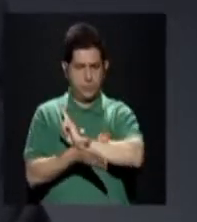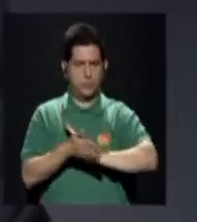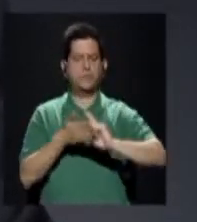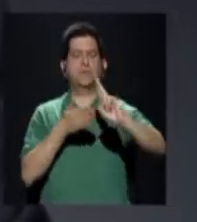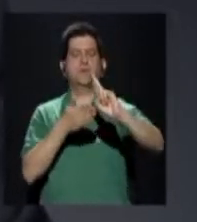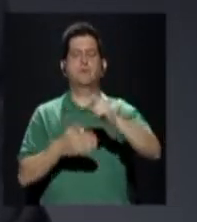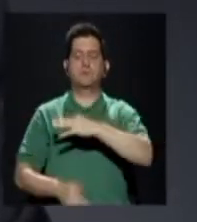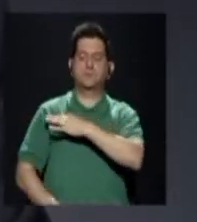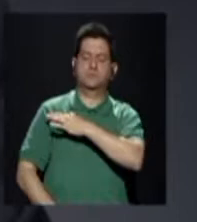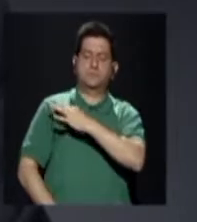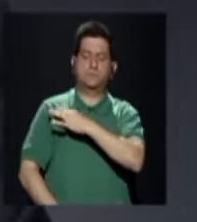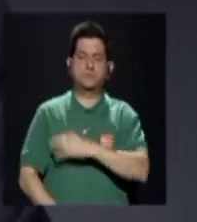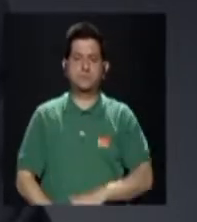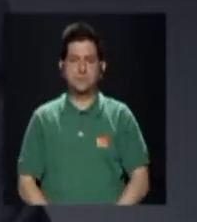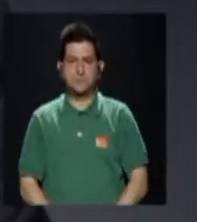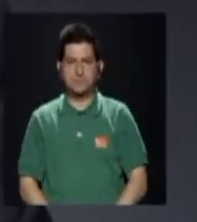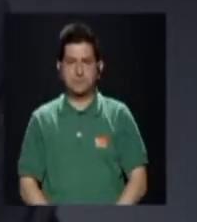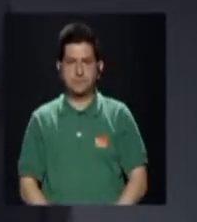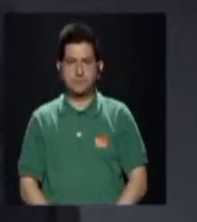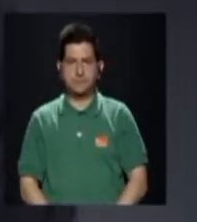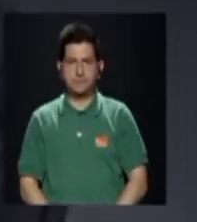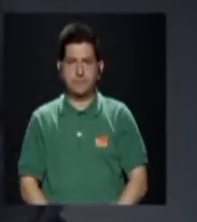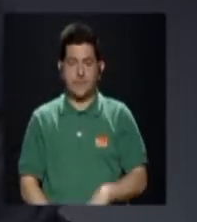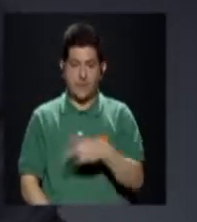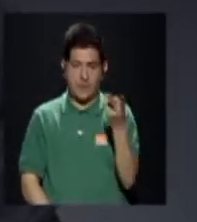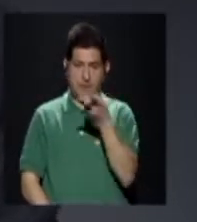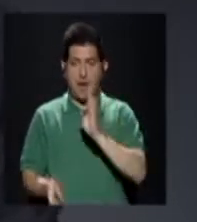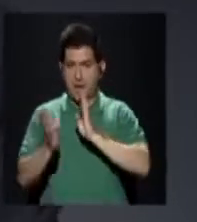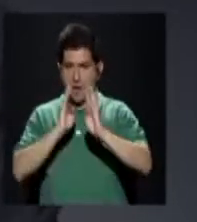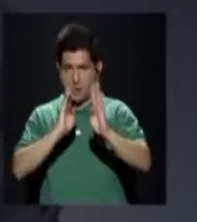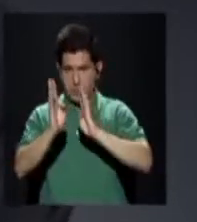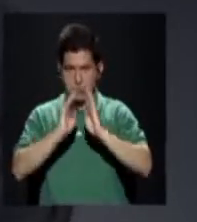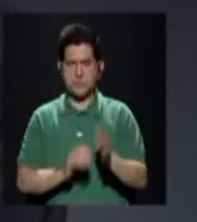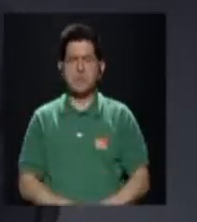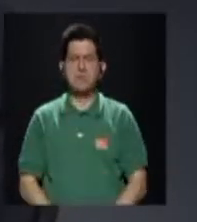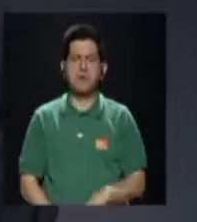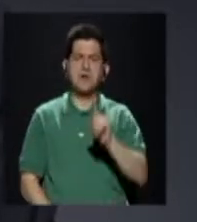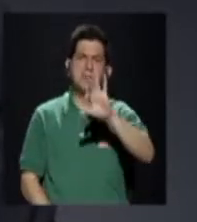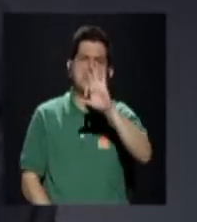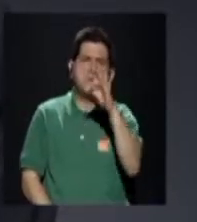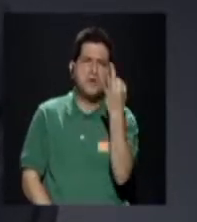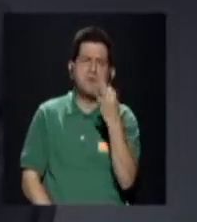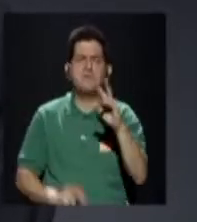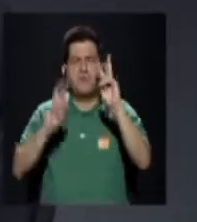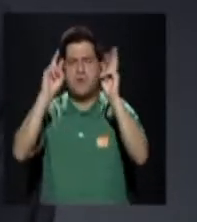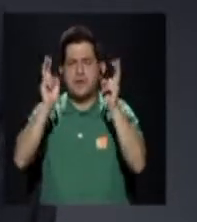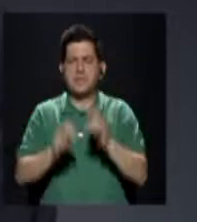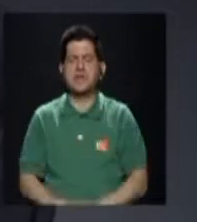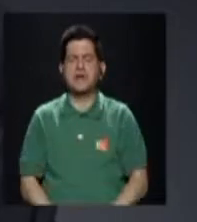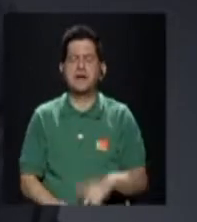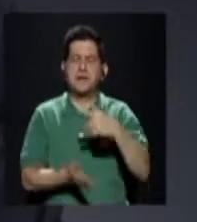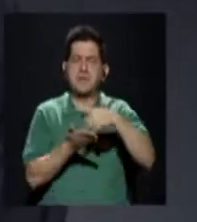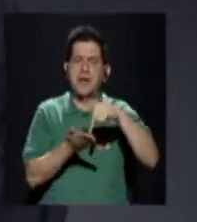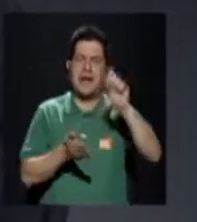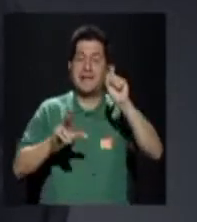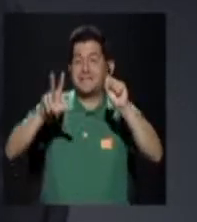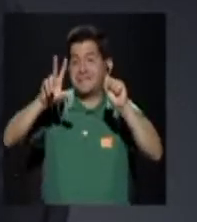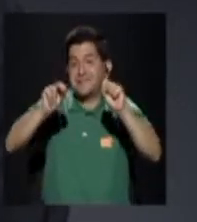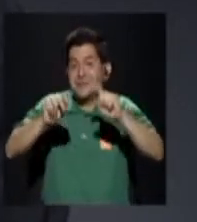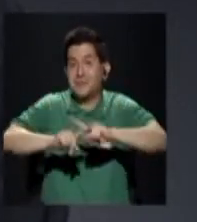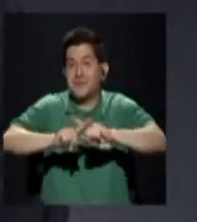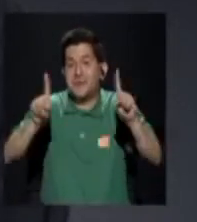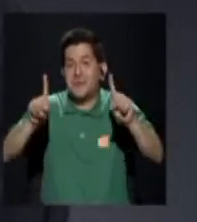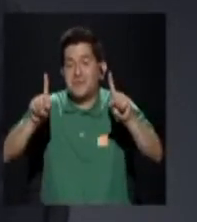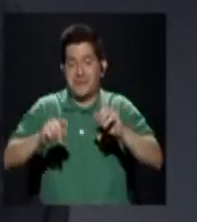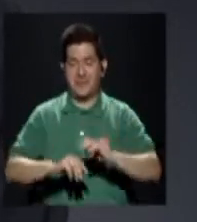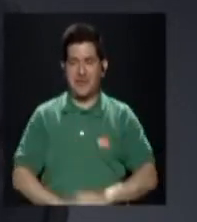universitarios quienes nos van a hablar de alguna manera de temas que se pagan y no se pagan, pero